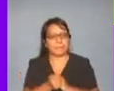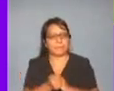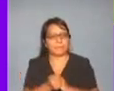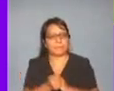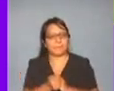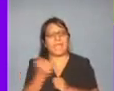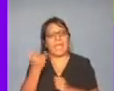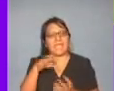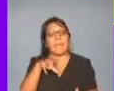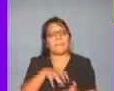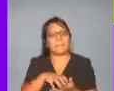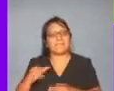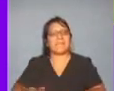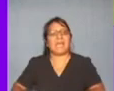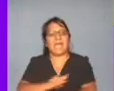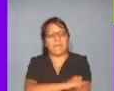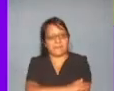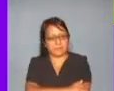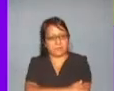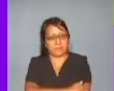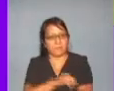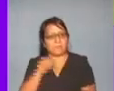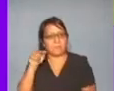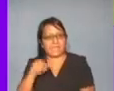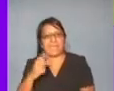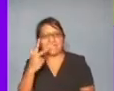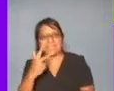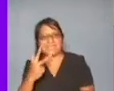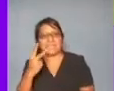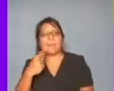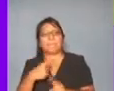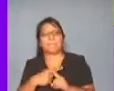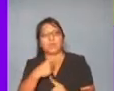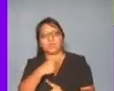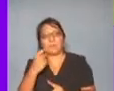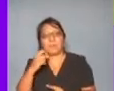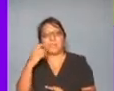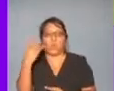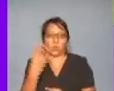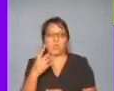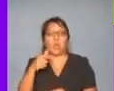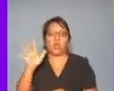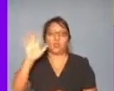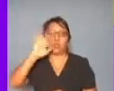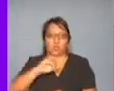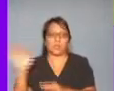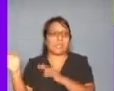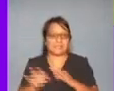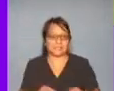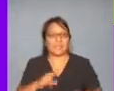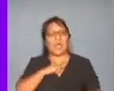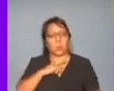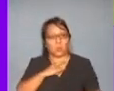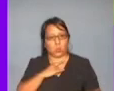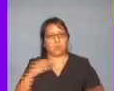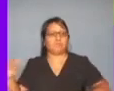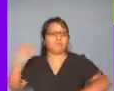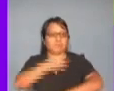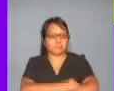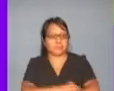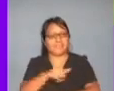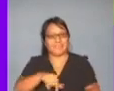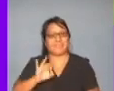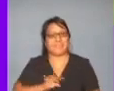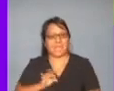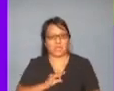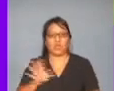JetSmart inició sus vuelos con 3 vuelos semanales, después pasó a 4 y hoy está todos los días de la semana. Esto desde este año que